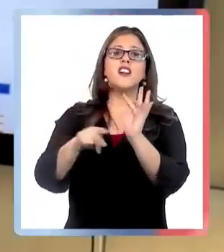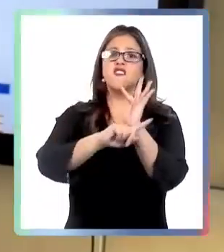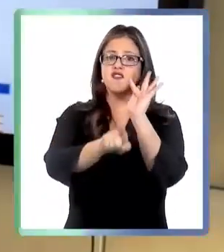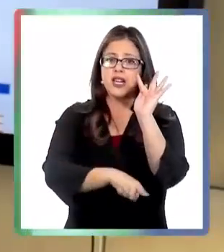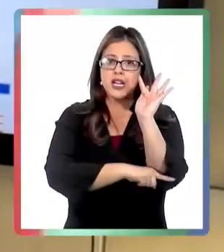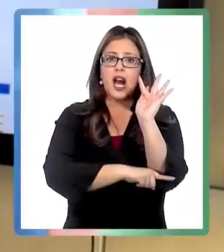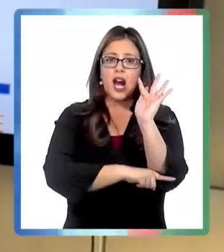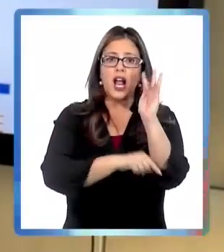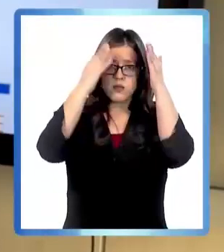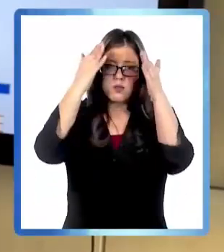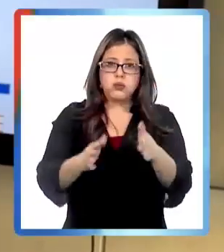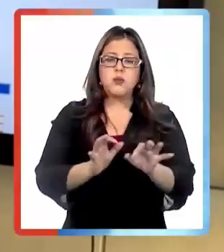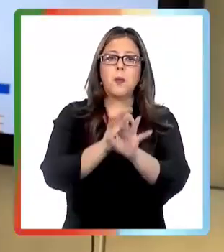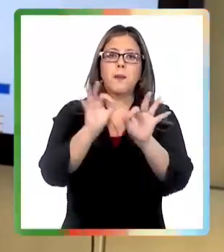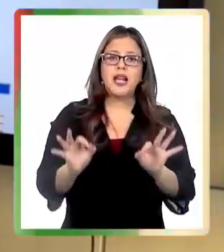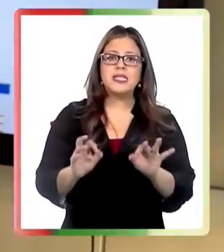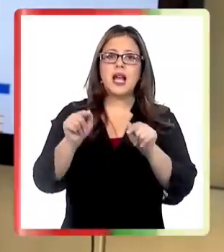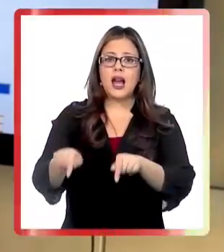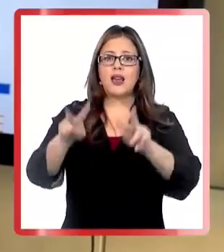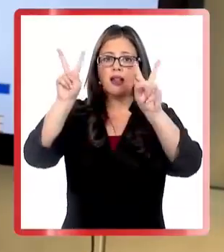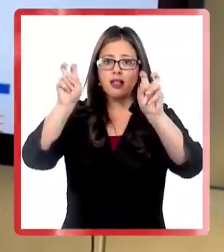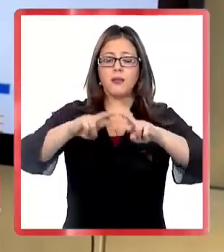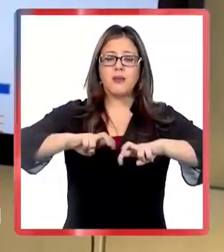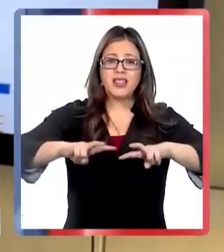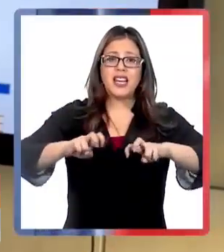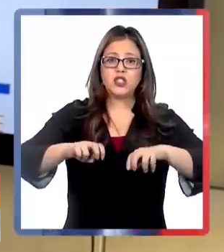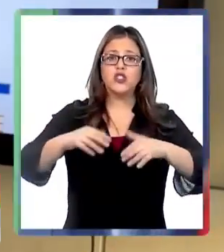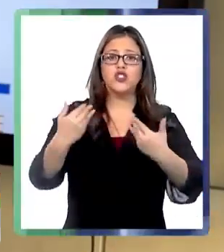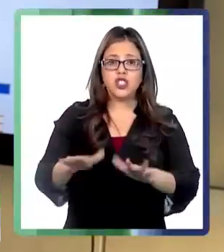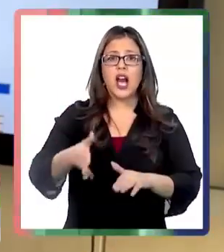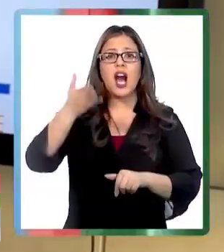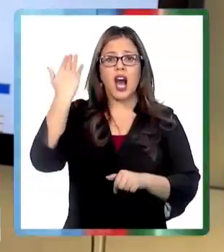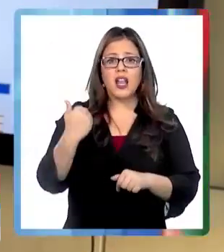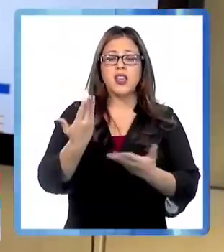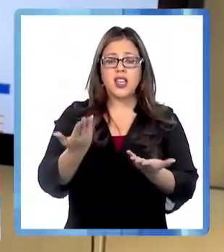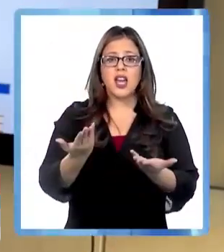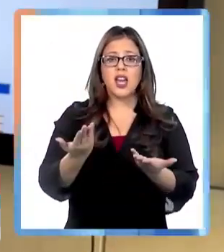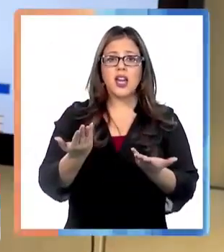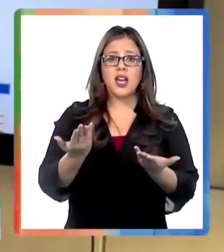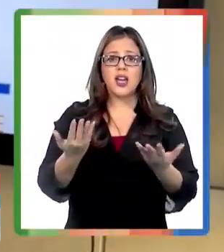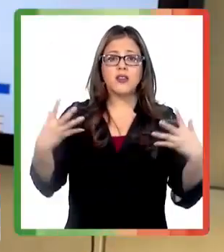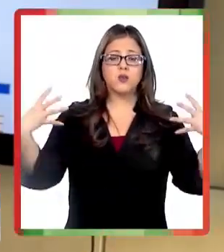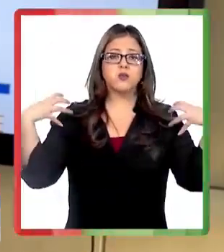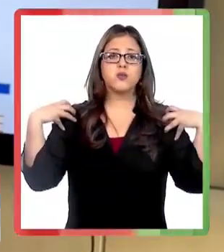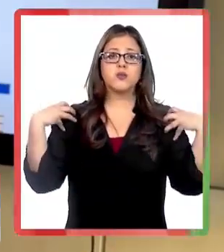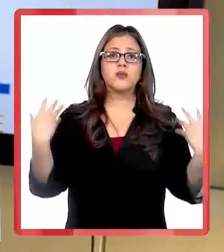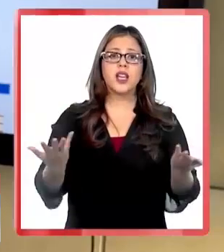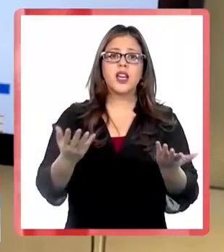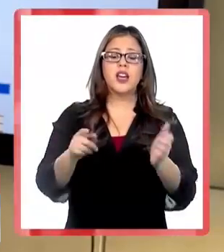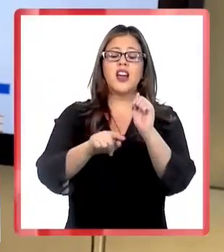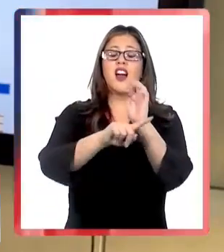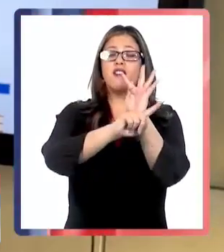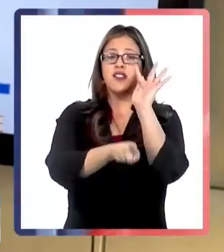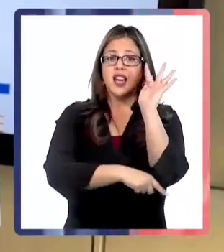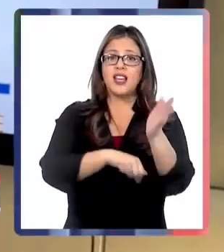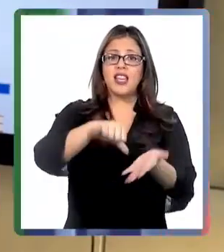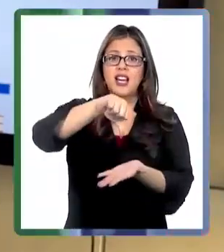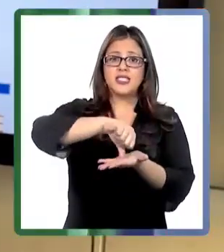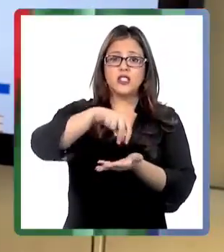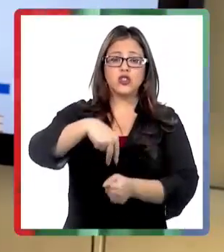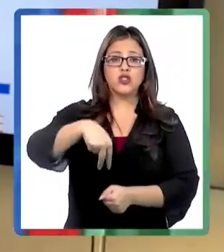bien es cierto, estas investigaciones ya estaban siendo llevadas por fiscales de la Fiscalía Centro Norte de una manera absolutamente